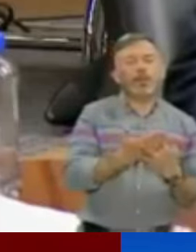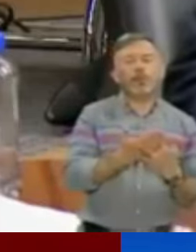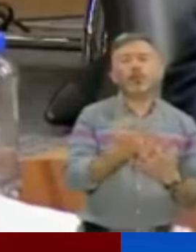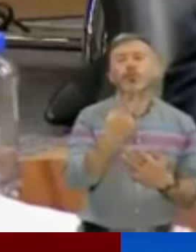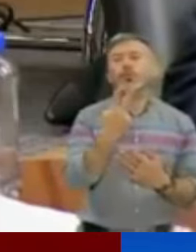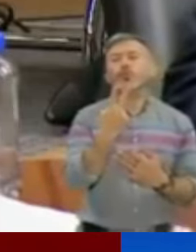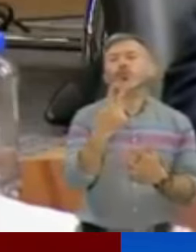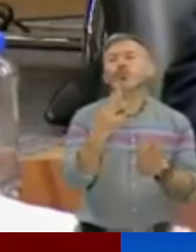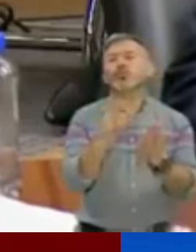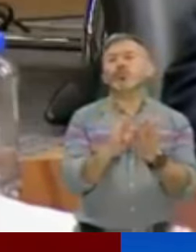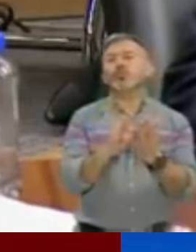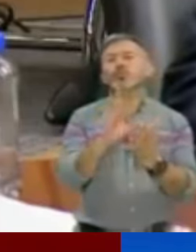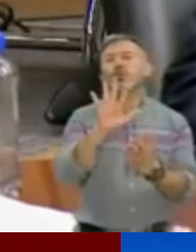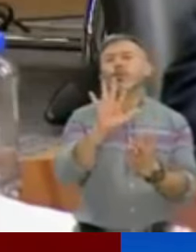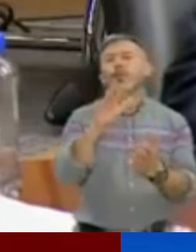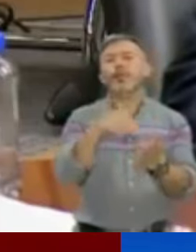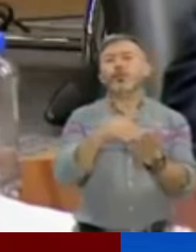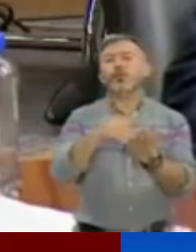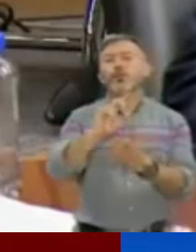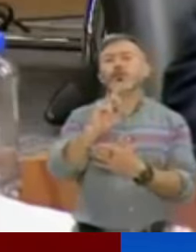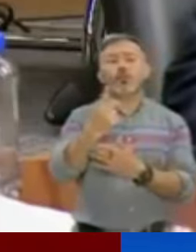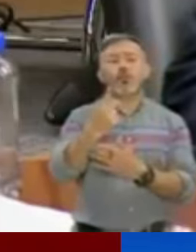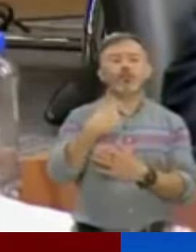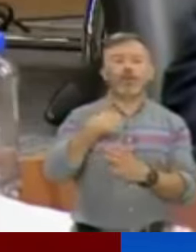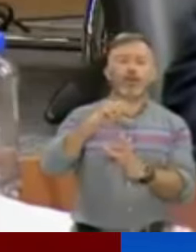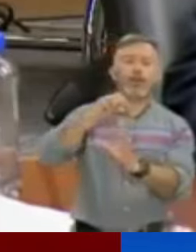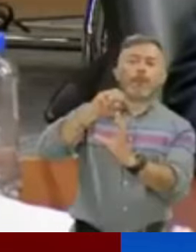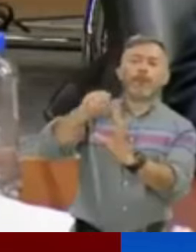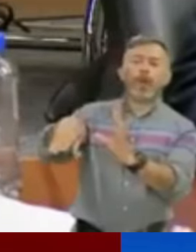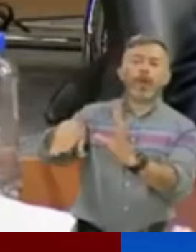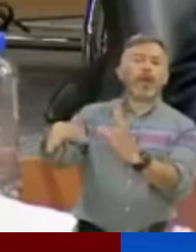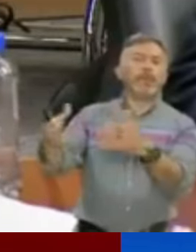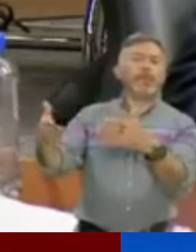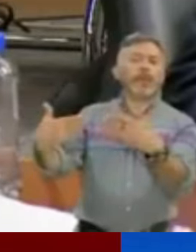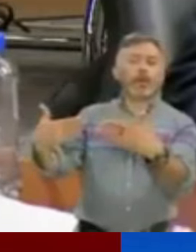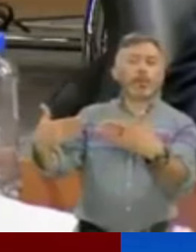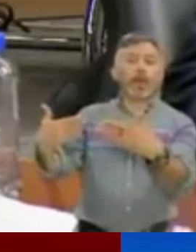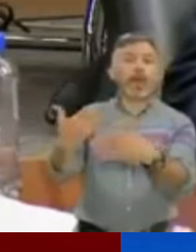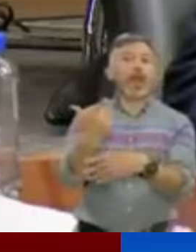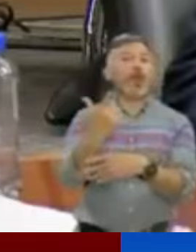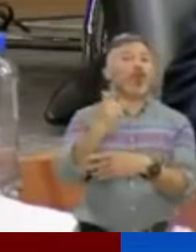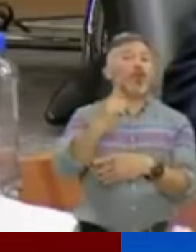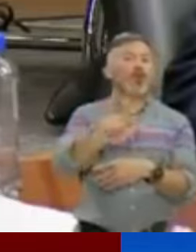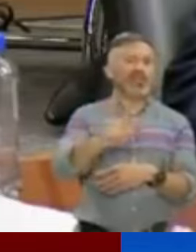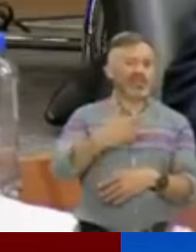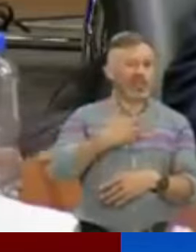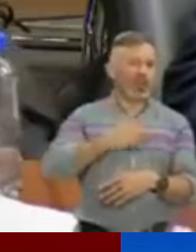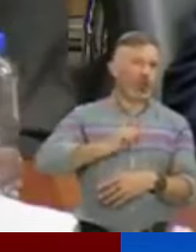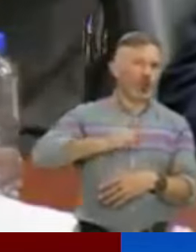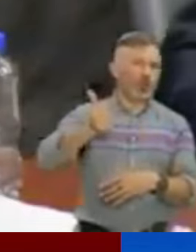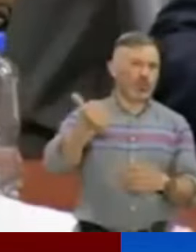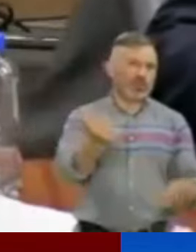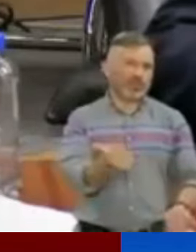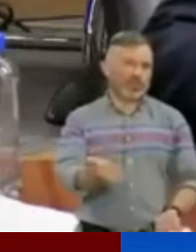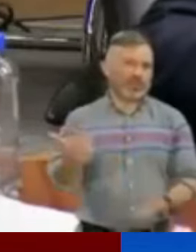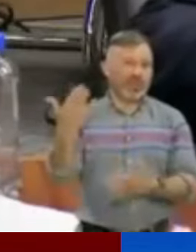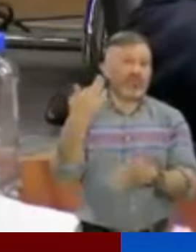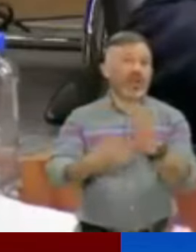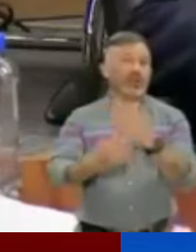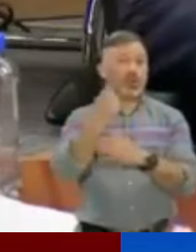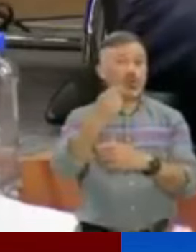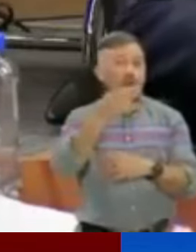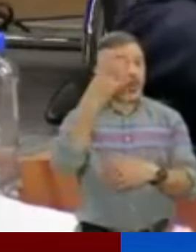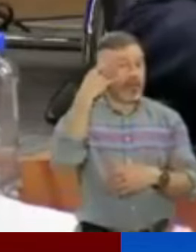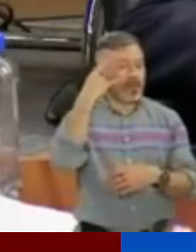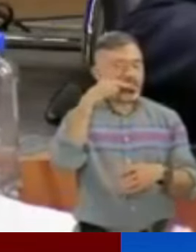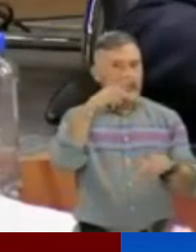2.5 millones en dólares puestos ya en Panamá. El lunes sale el otro embarque. Me hace falta resolver Campeche.